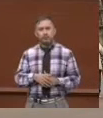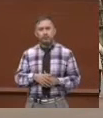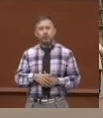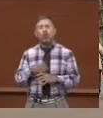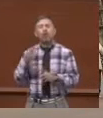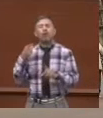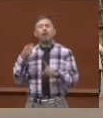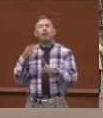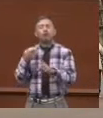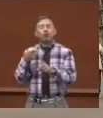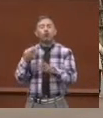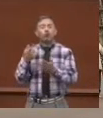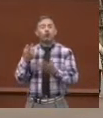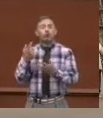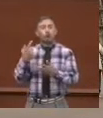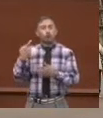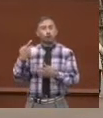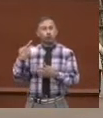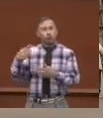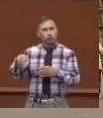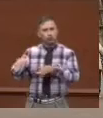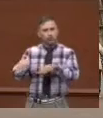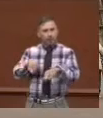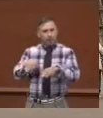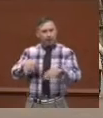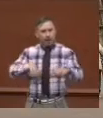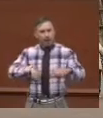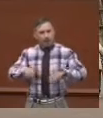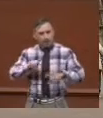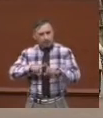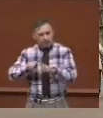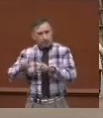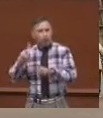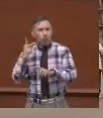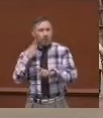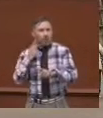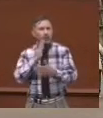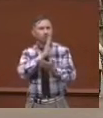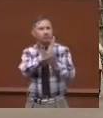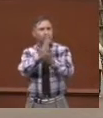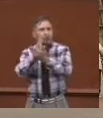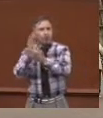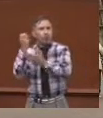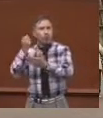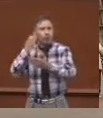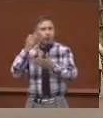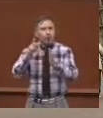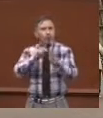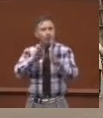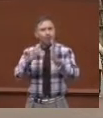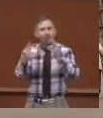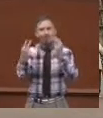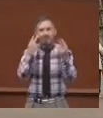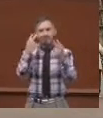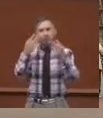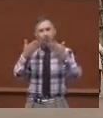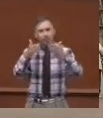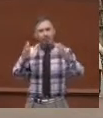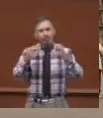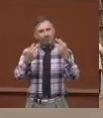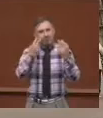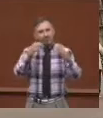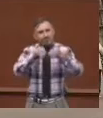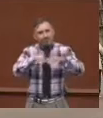sostener sus actividades políticas, su presencia pública, entre otras razones.